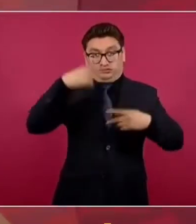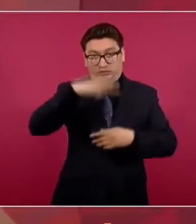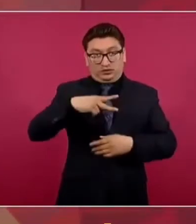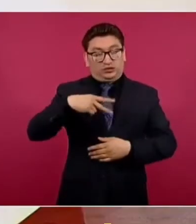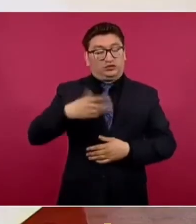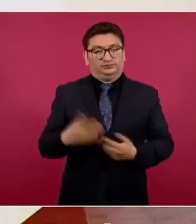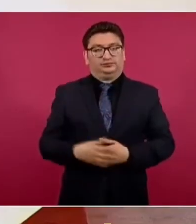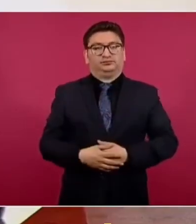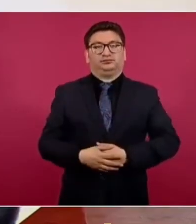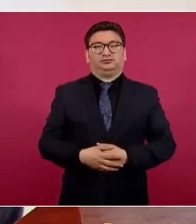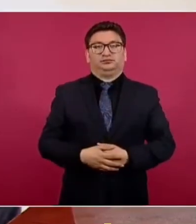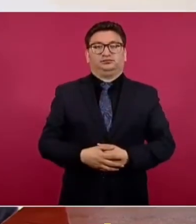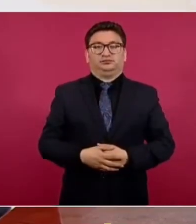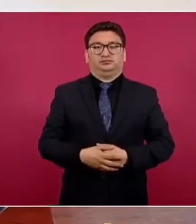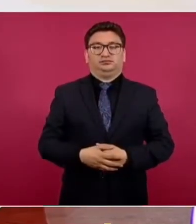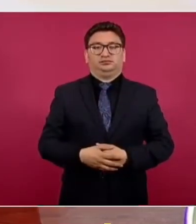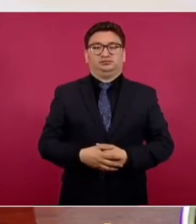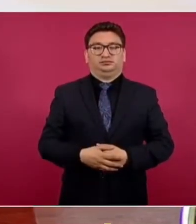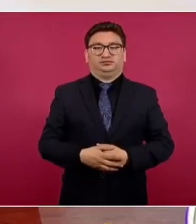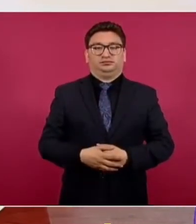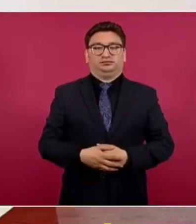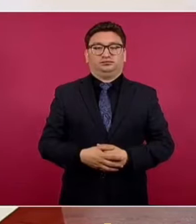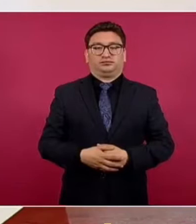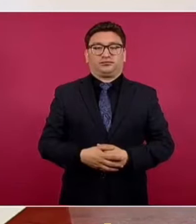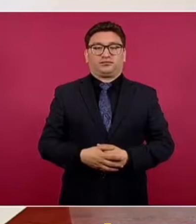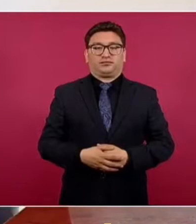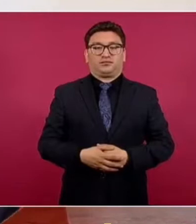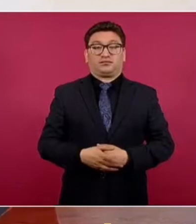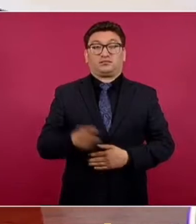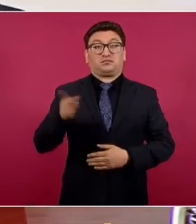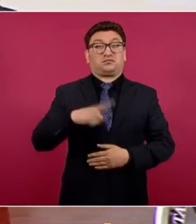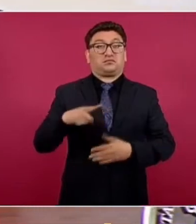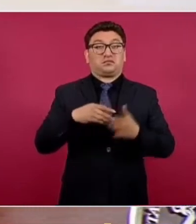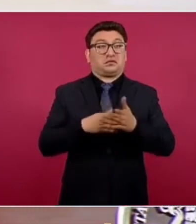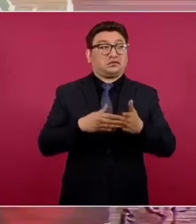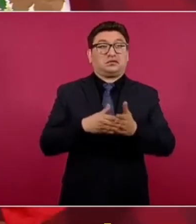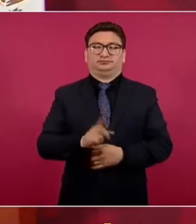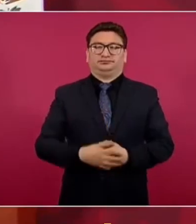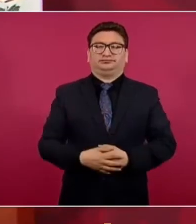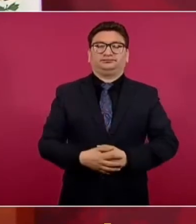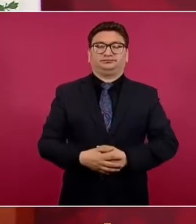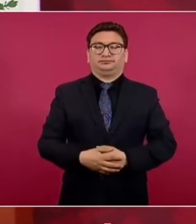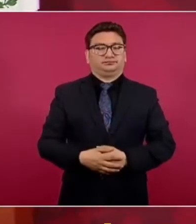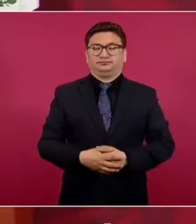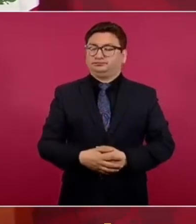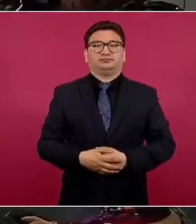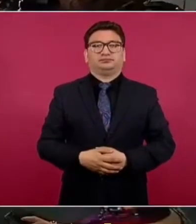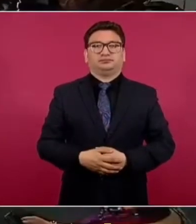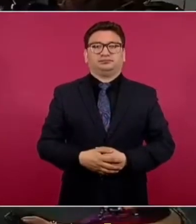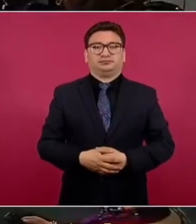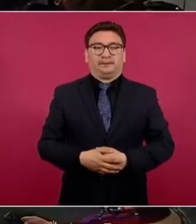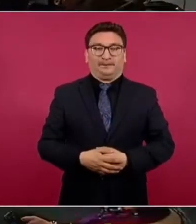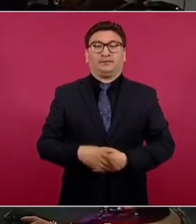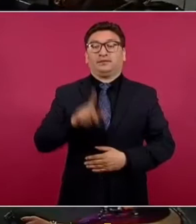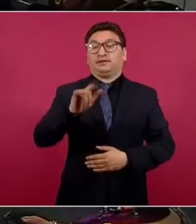que no nos van a poner contra la pared, no,